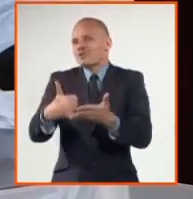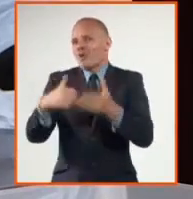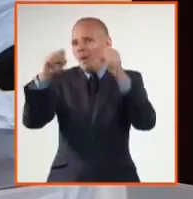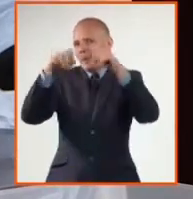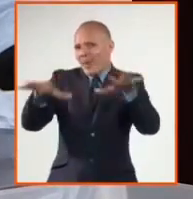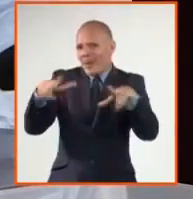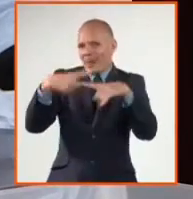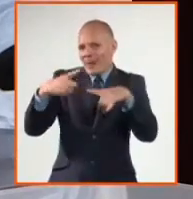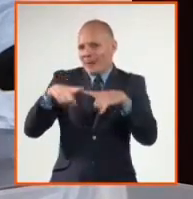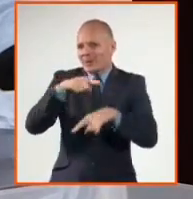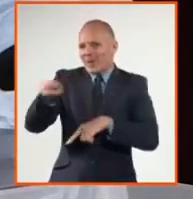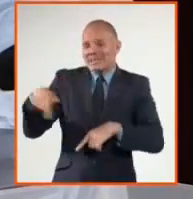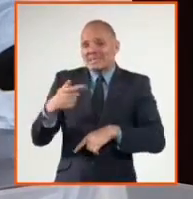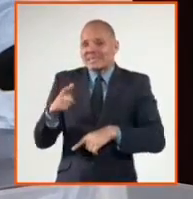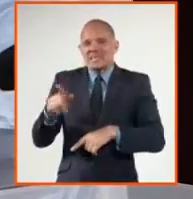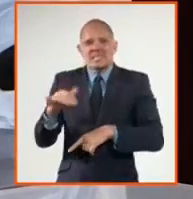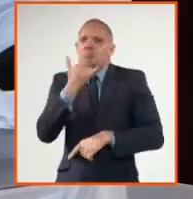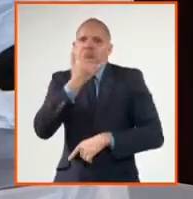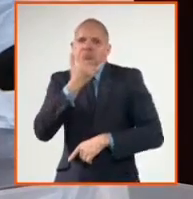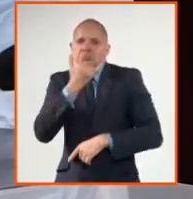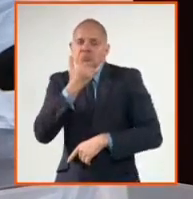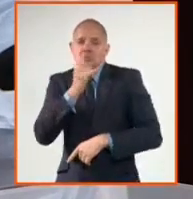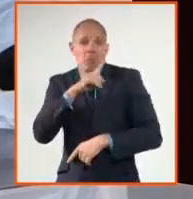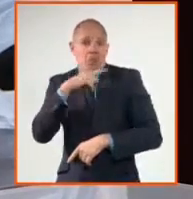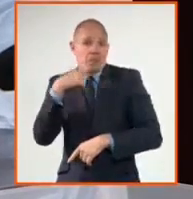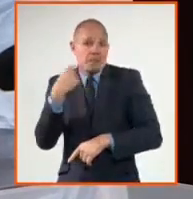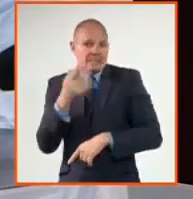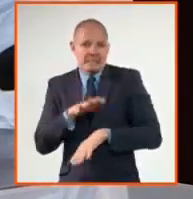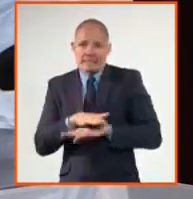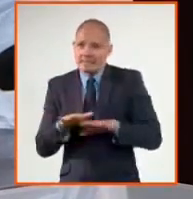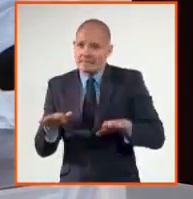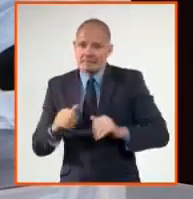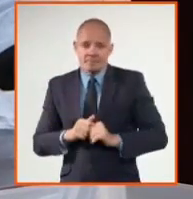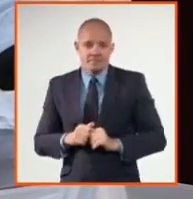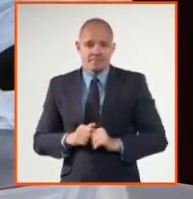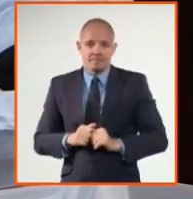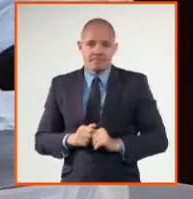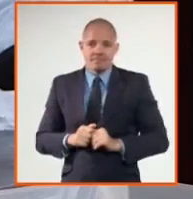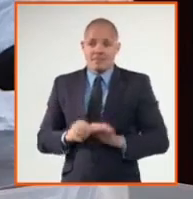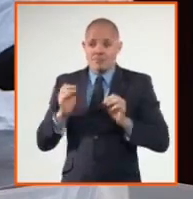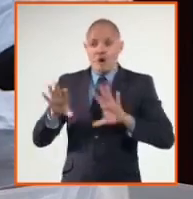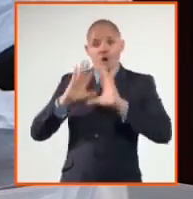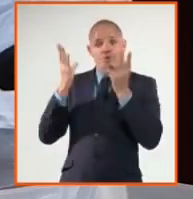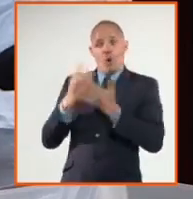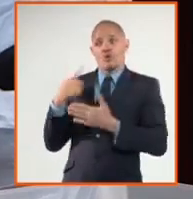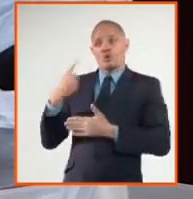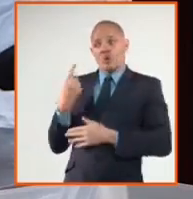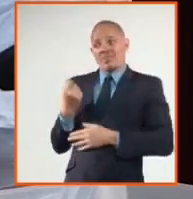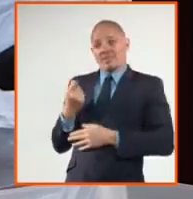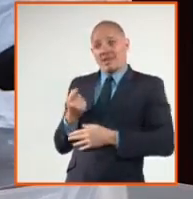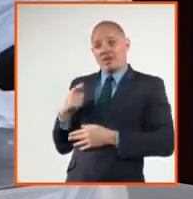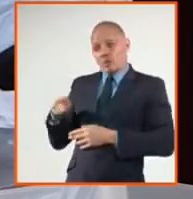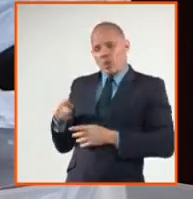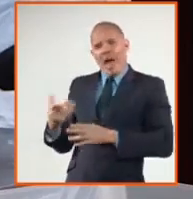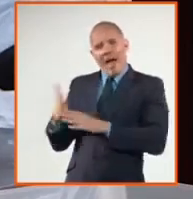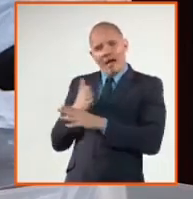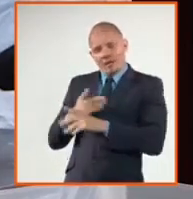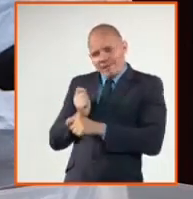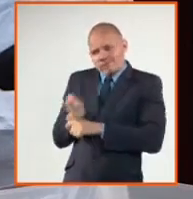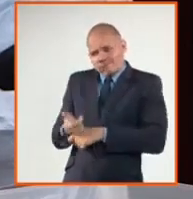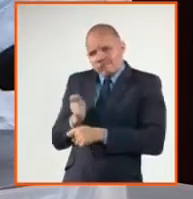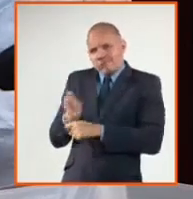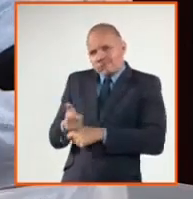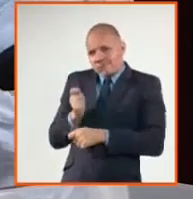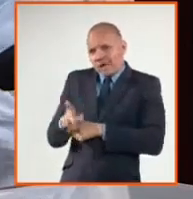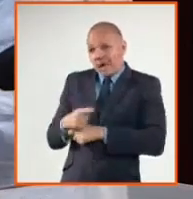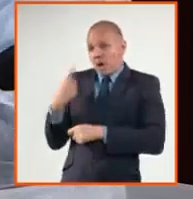de la turbina parte importante de los recursos con que contábamos en ese momento lo habíamos dedicado a dar ese mantenimiento capital de más de 100